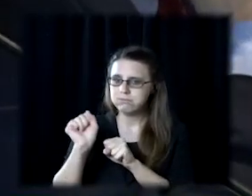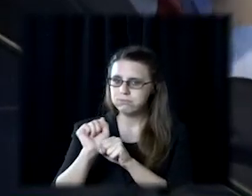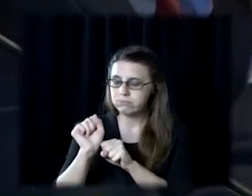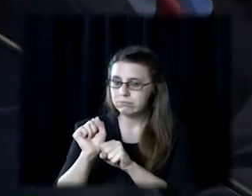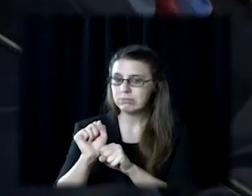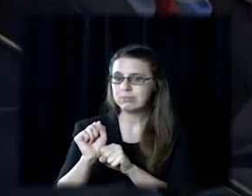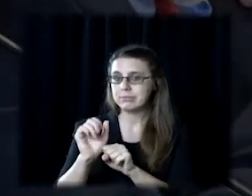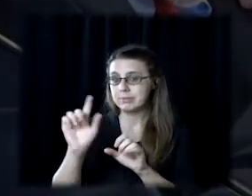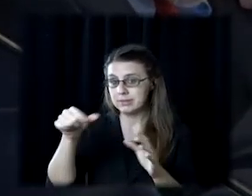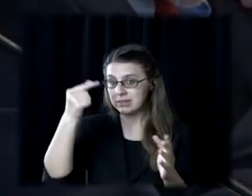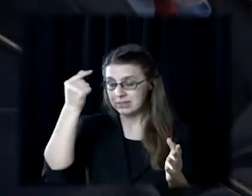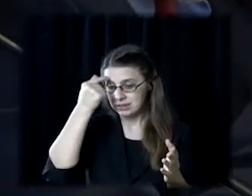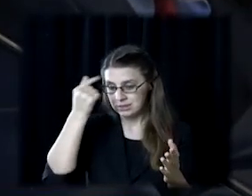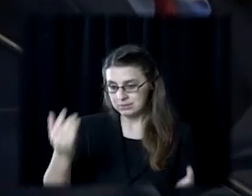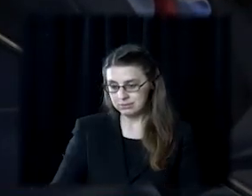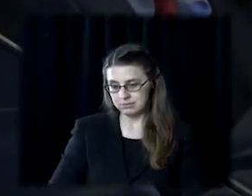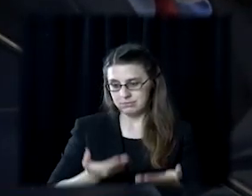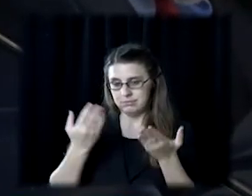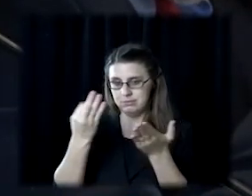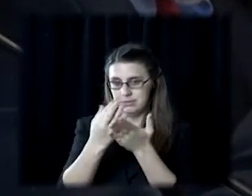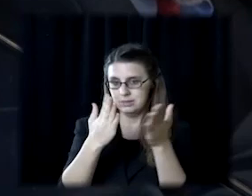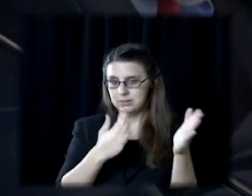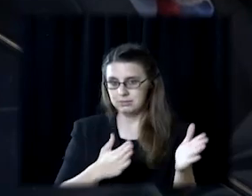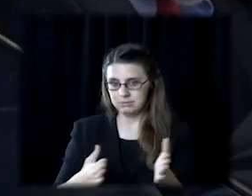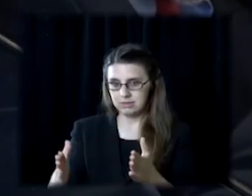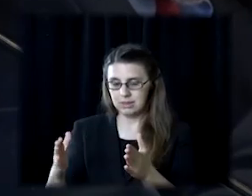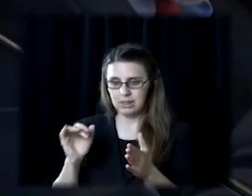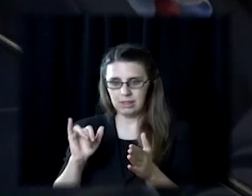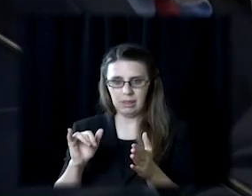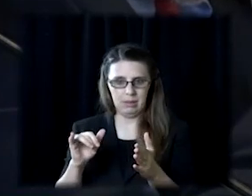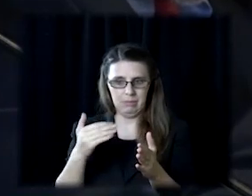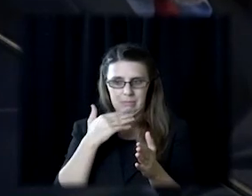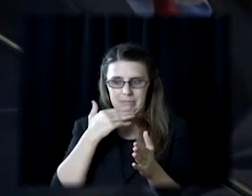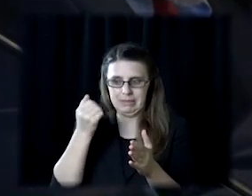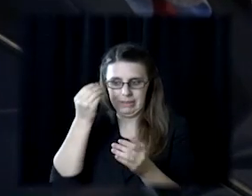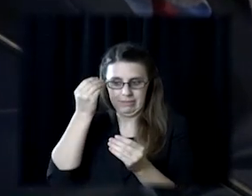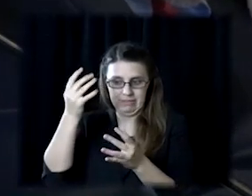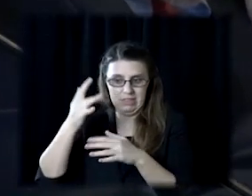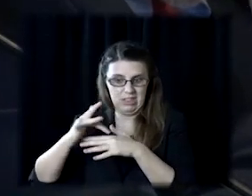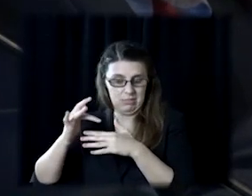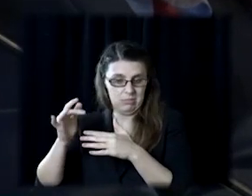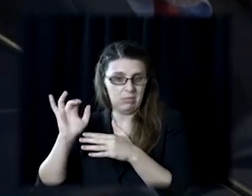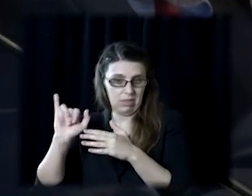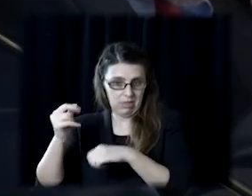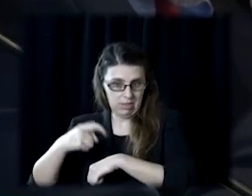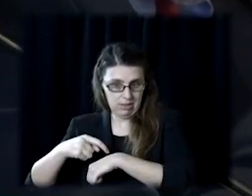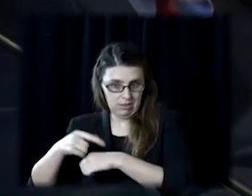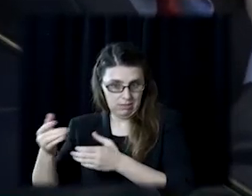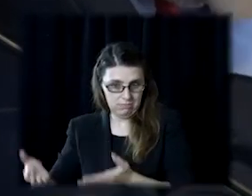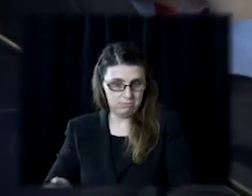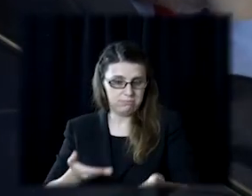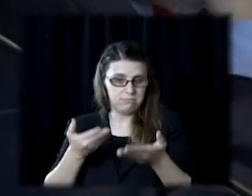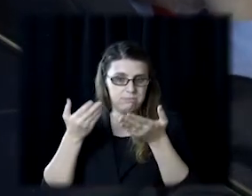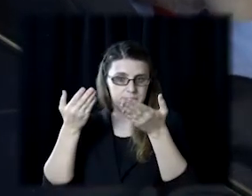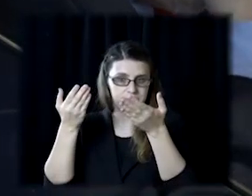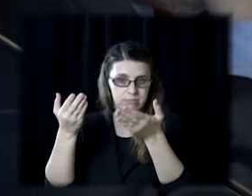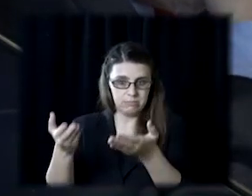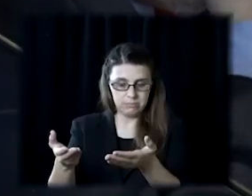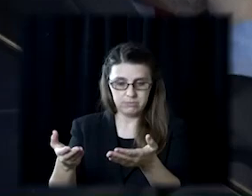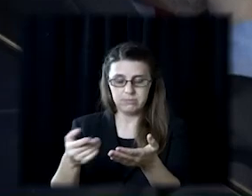un plan fiscal que reflejaba la mejor información disponible en ese momento y las prioridades y políticas actuales del Gobierno.